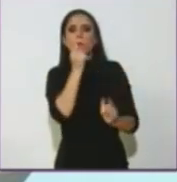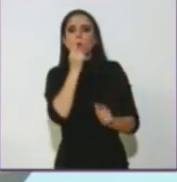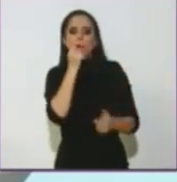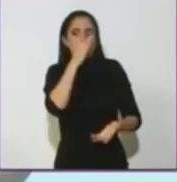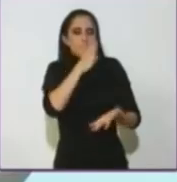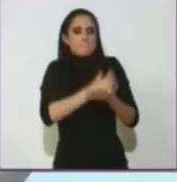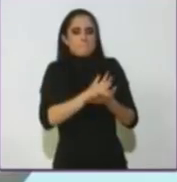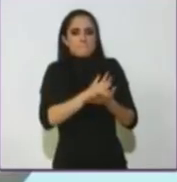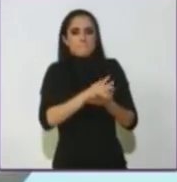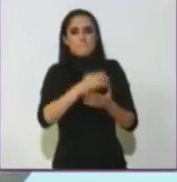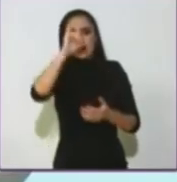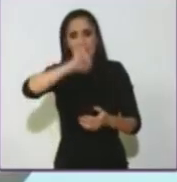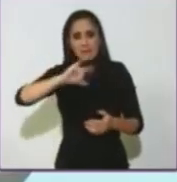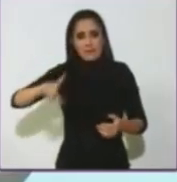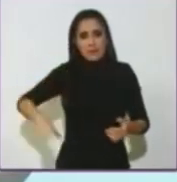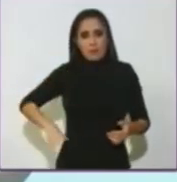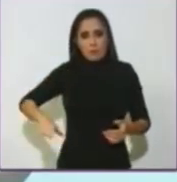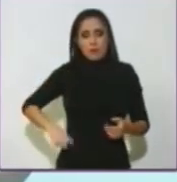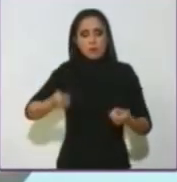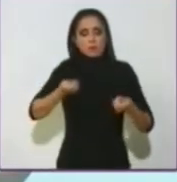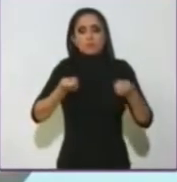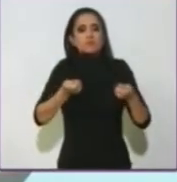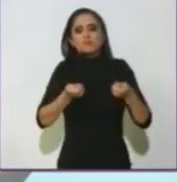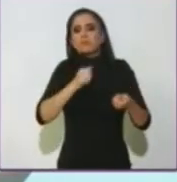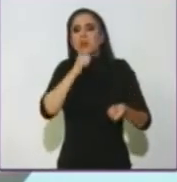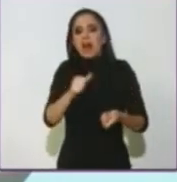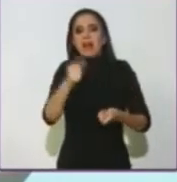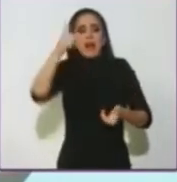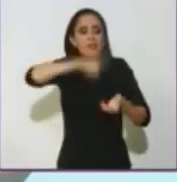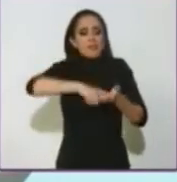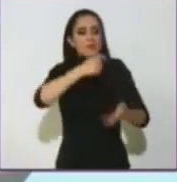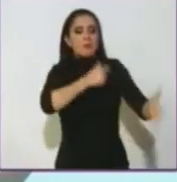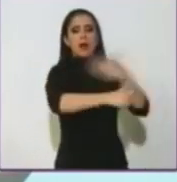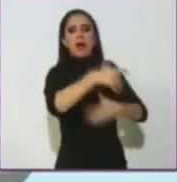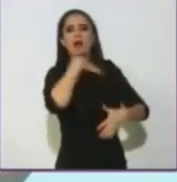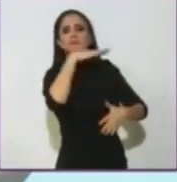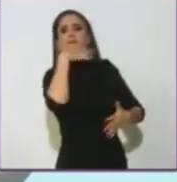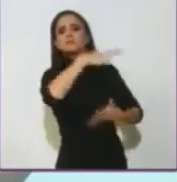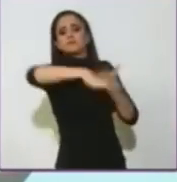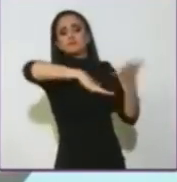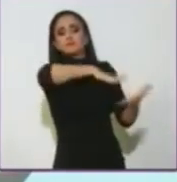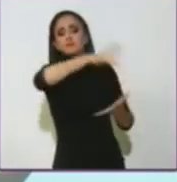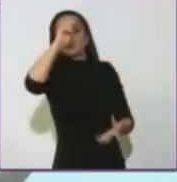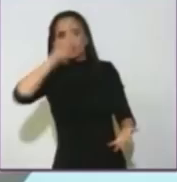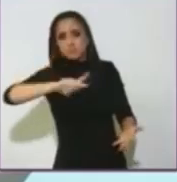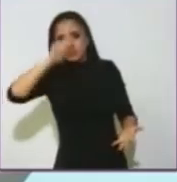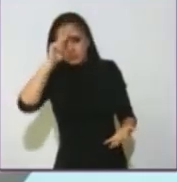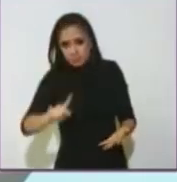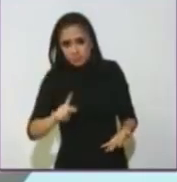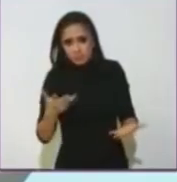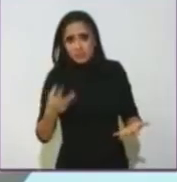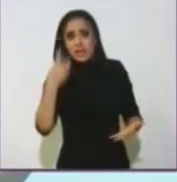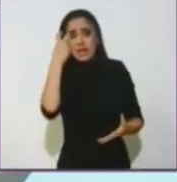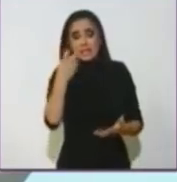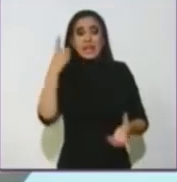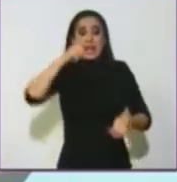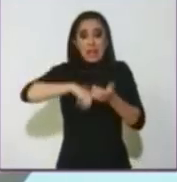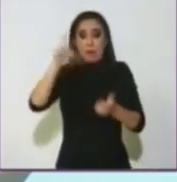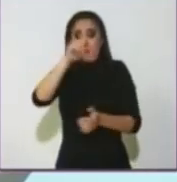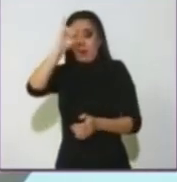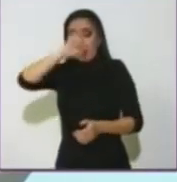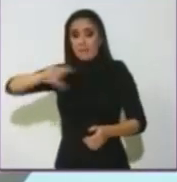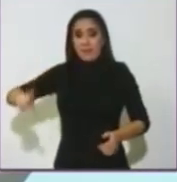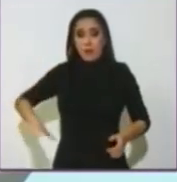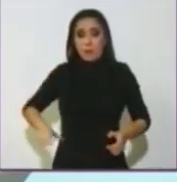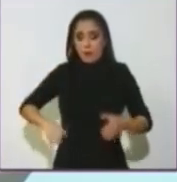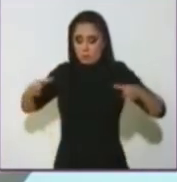la jefatura de gobierno y además entró la corrupción en el momento en que retomemos el mando desde la jefatura de